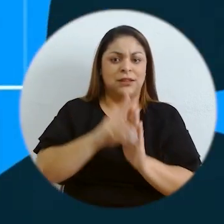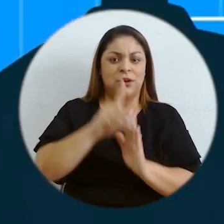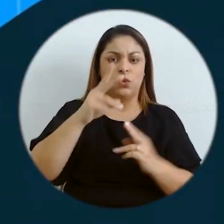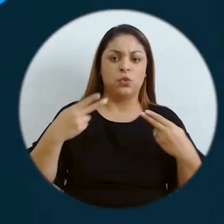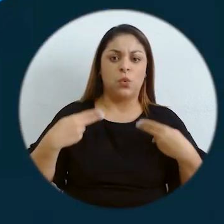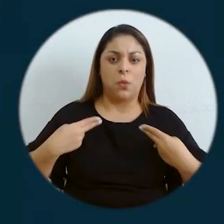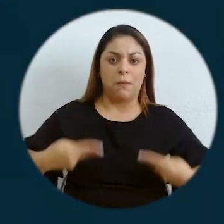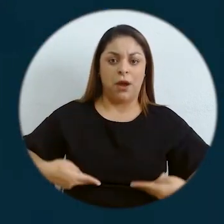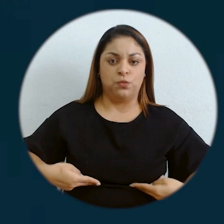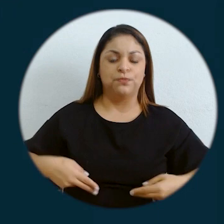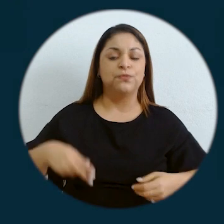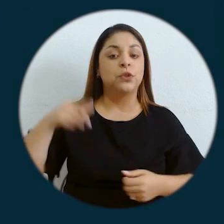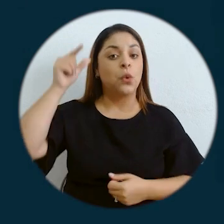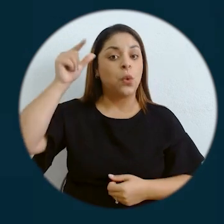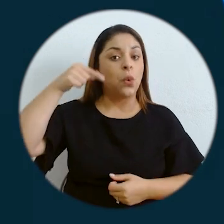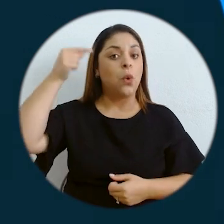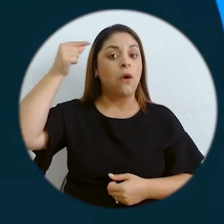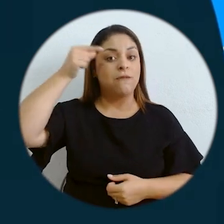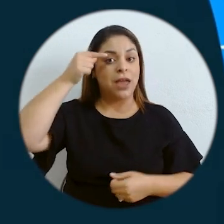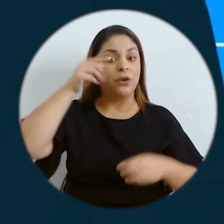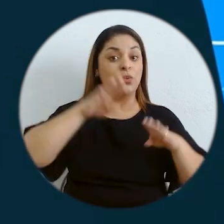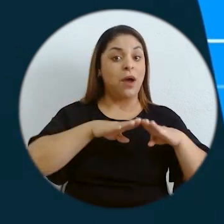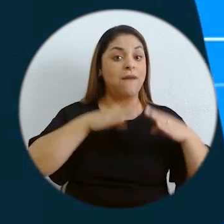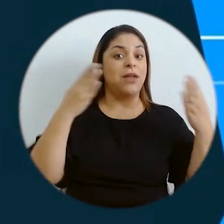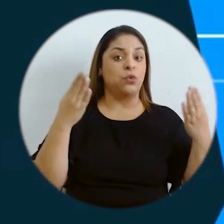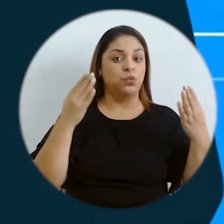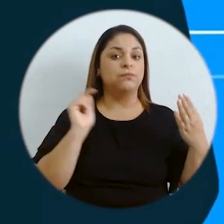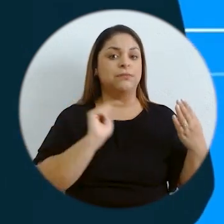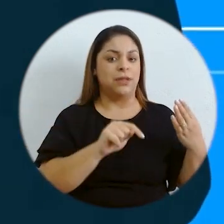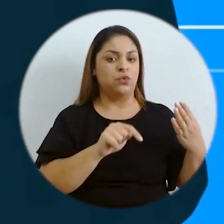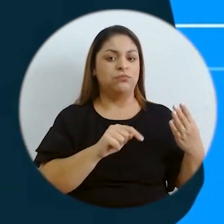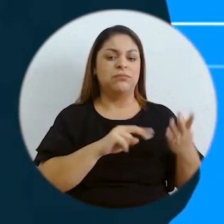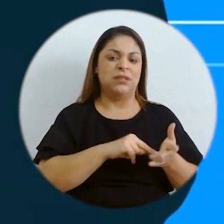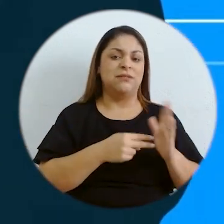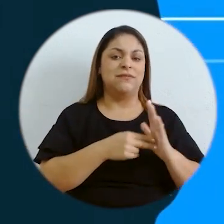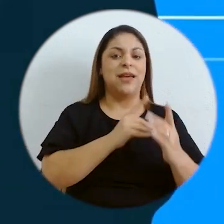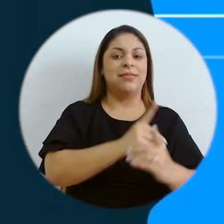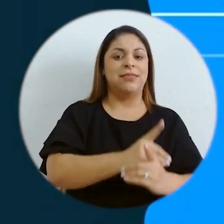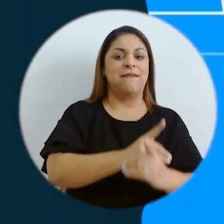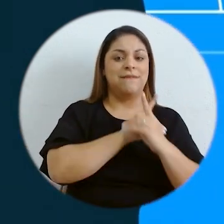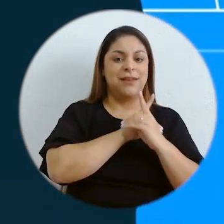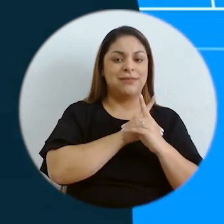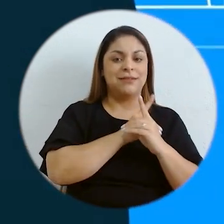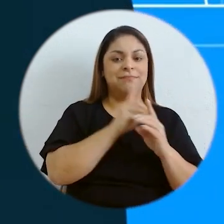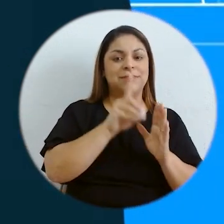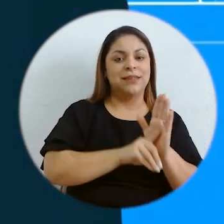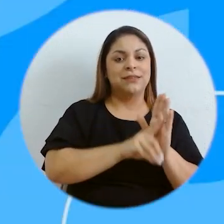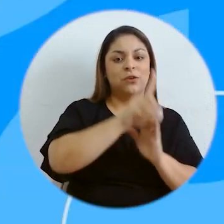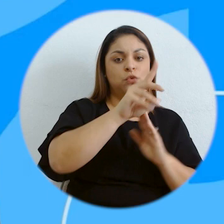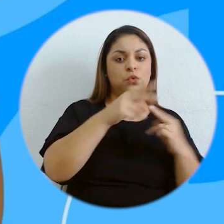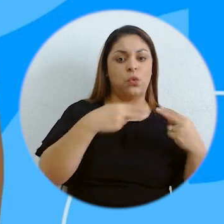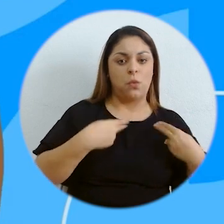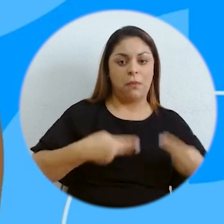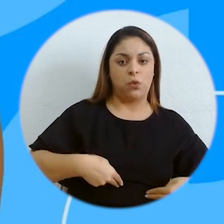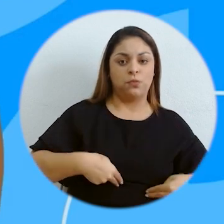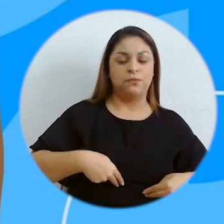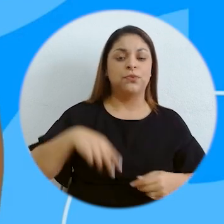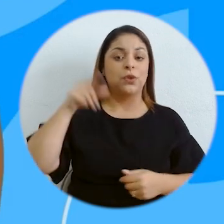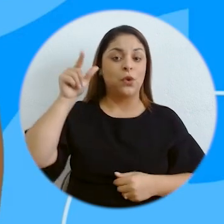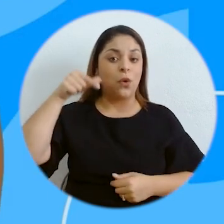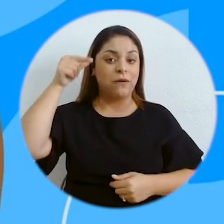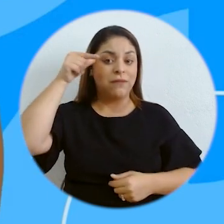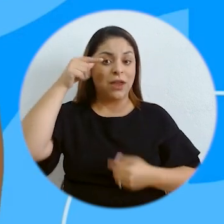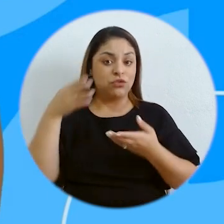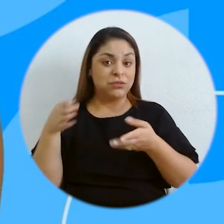fundamentales para el desarrollo humano. Entonces, los gobiernos abiertos son gobiernos que defienden el desarrollo humano y los